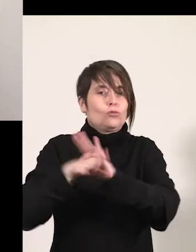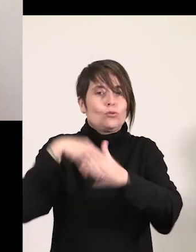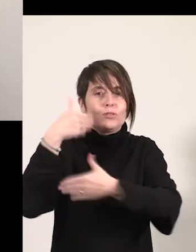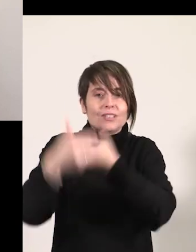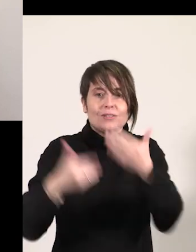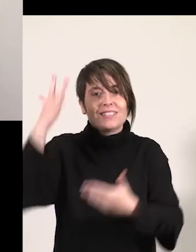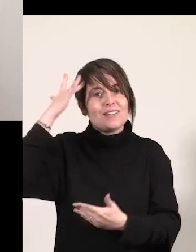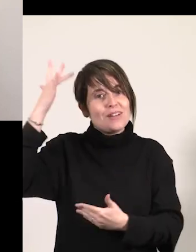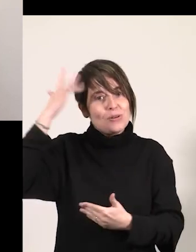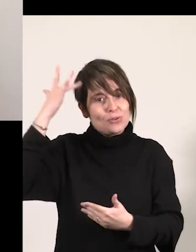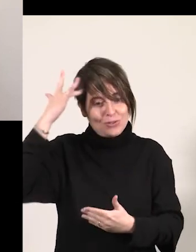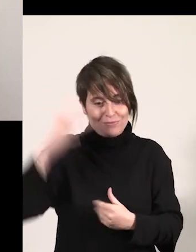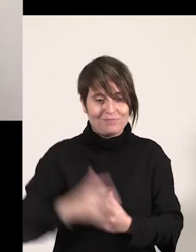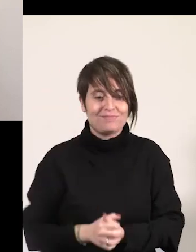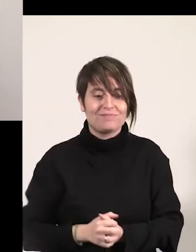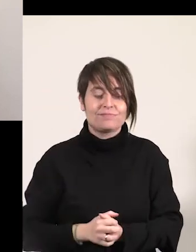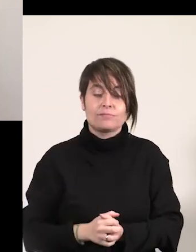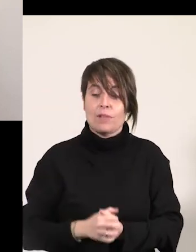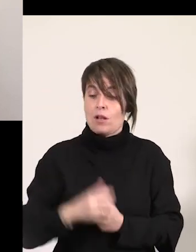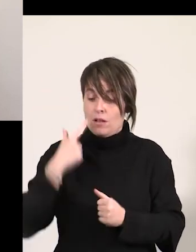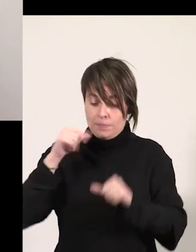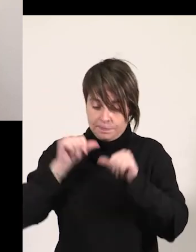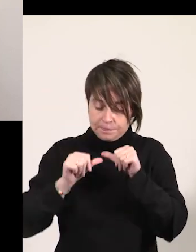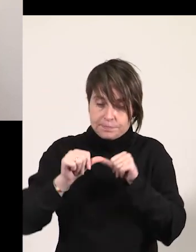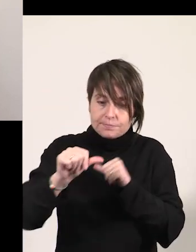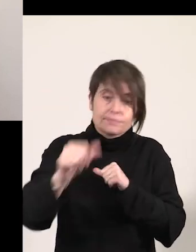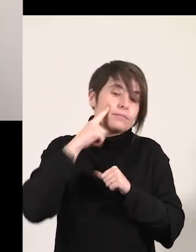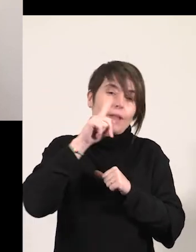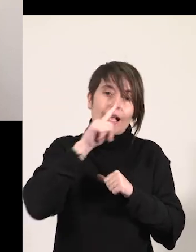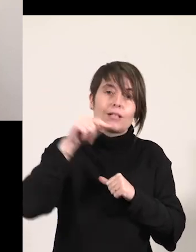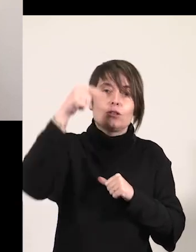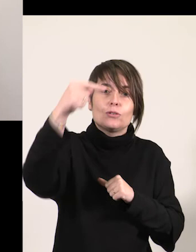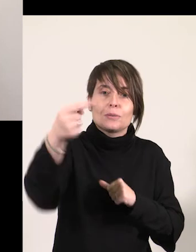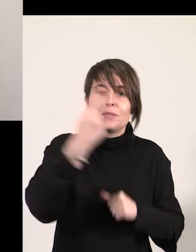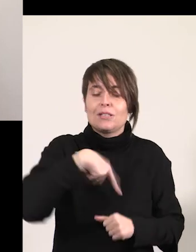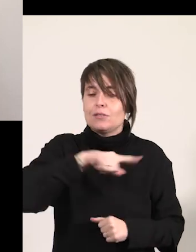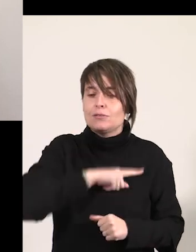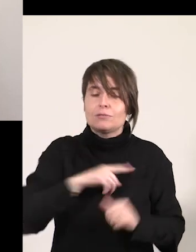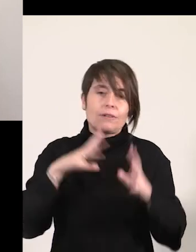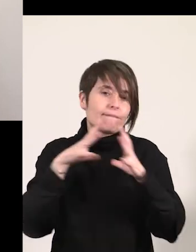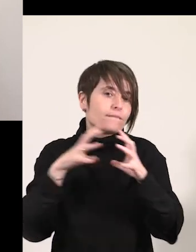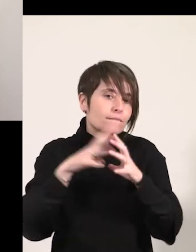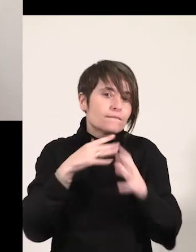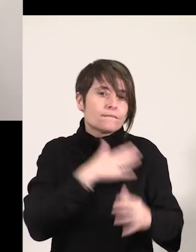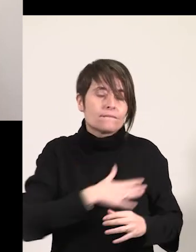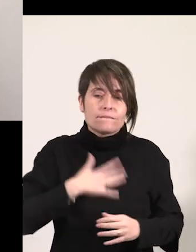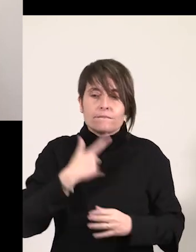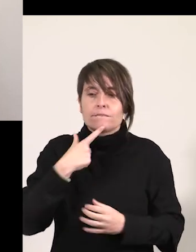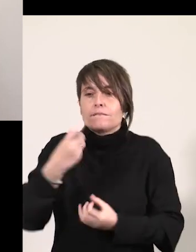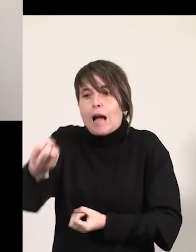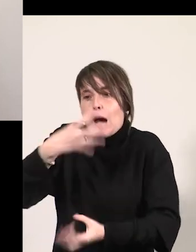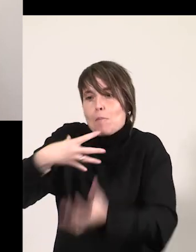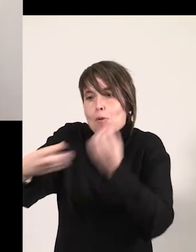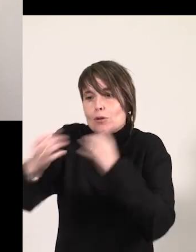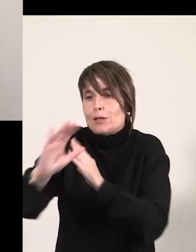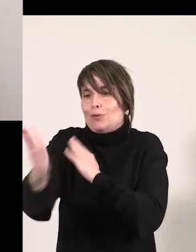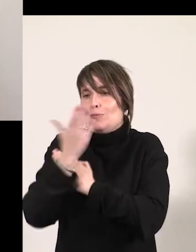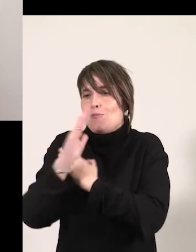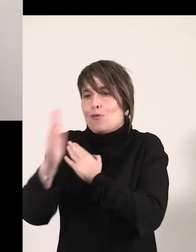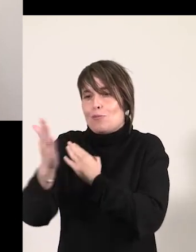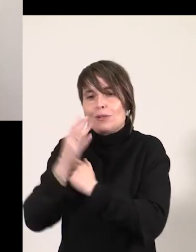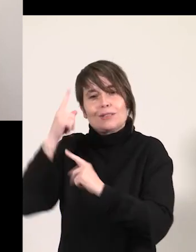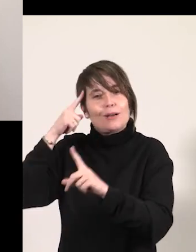juntas conseguiremos seguir adelante con ilusión y esperanza. De cara al próximo año estaremos encantadas de